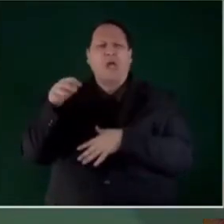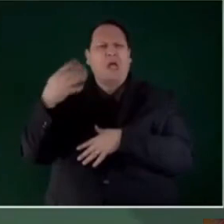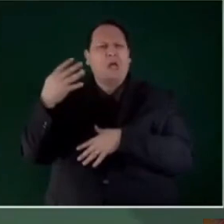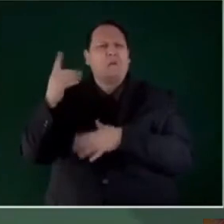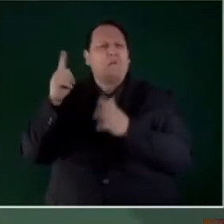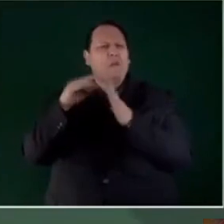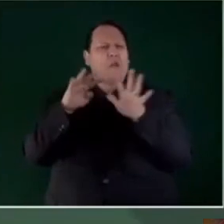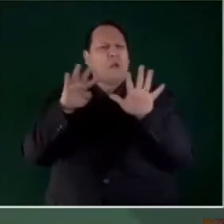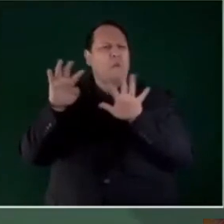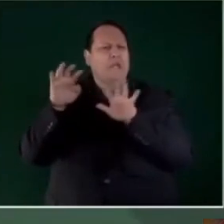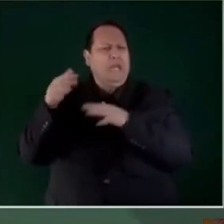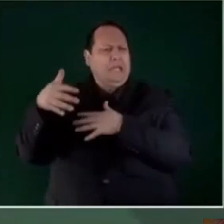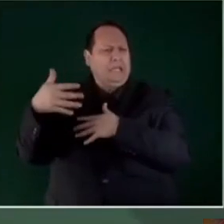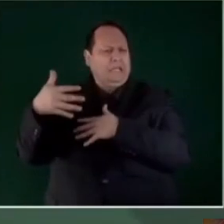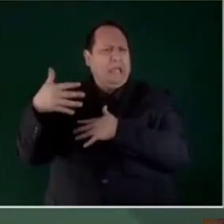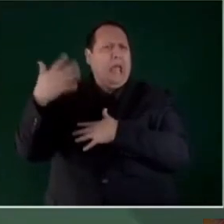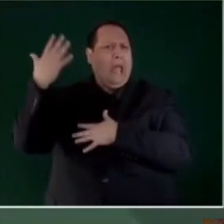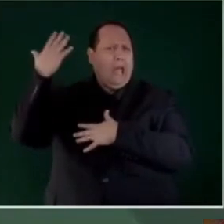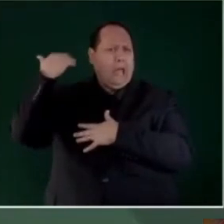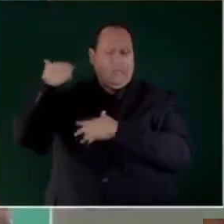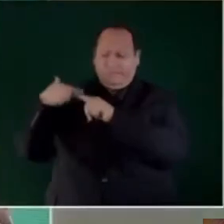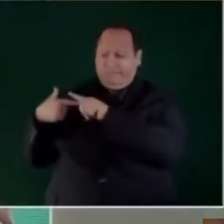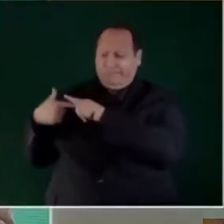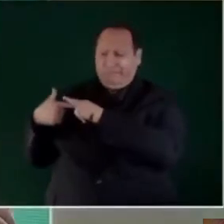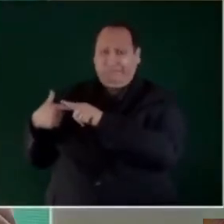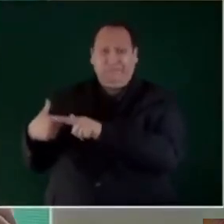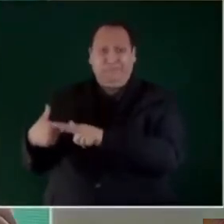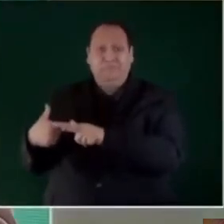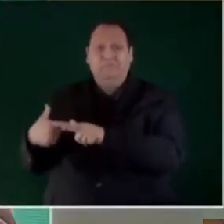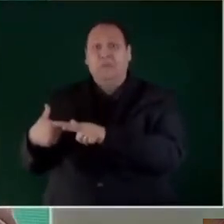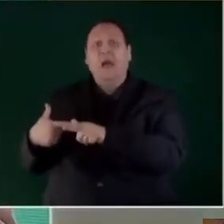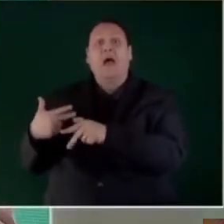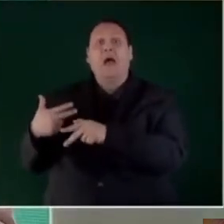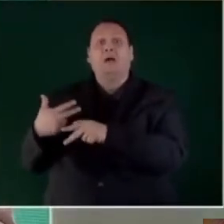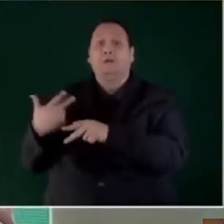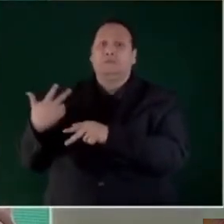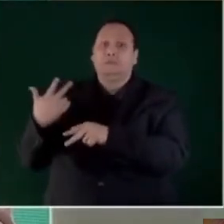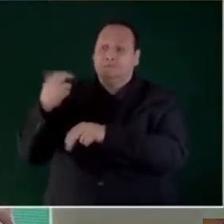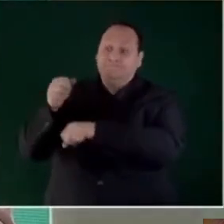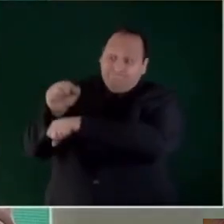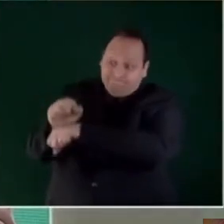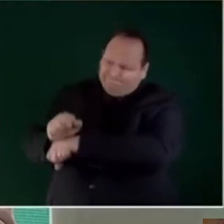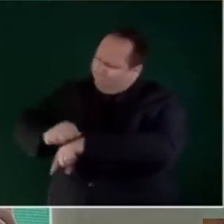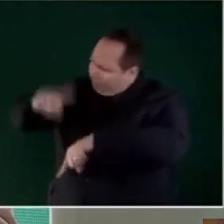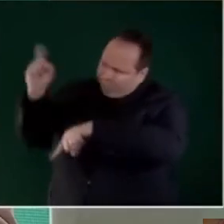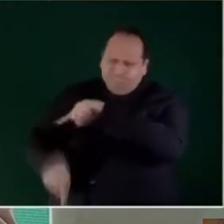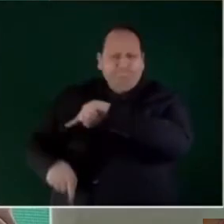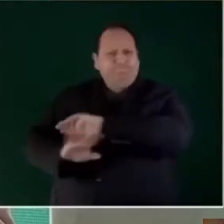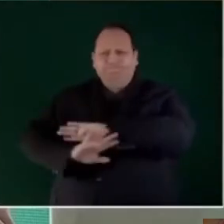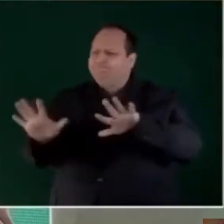1914, 1915, que fue abolida la esclavitud